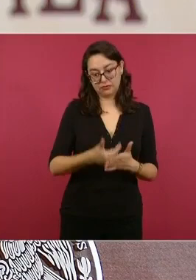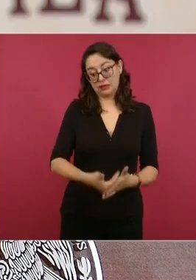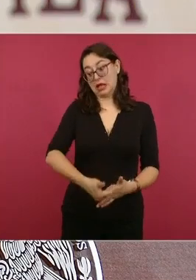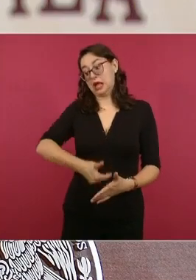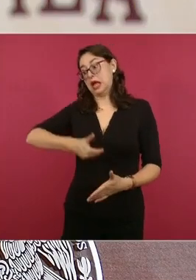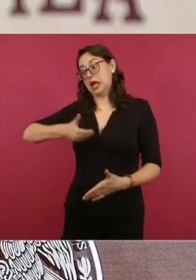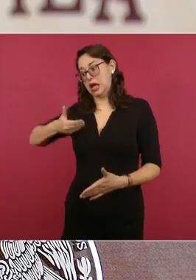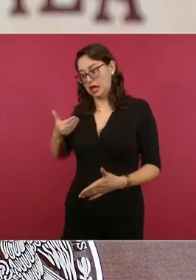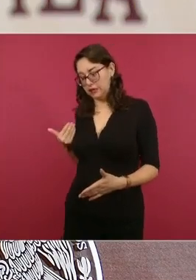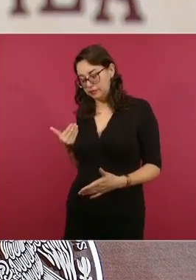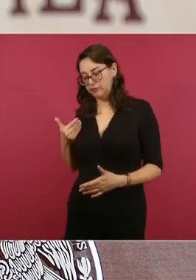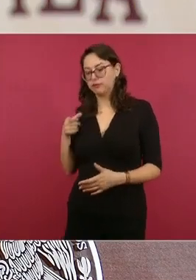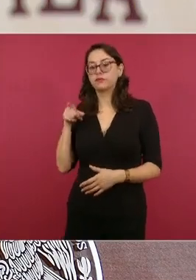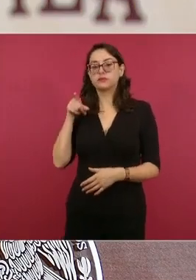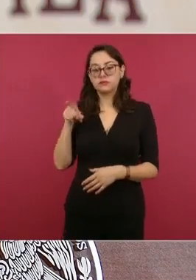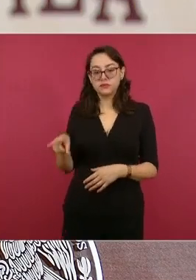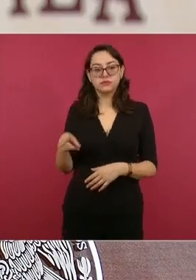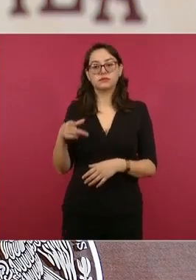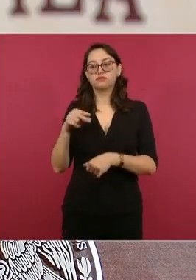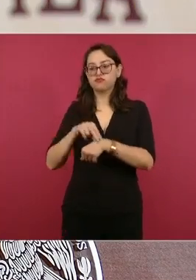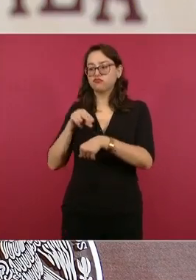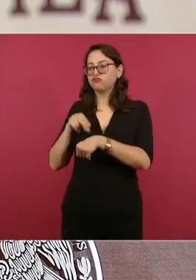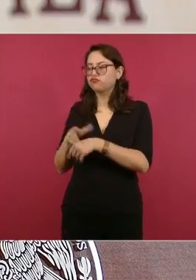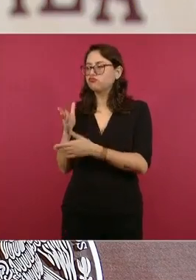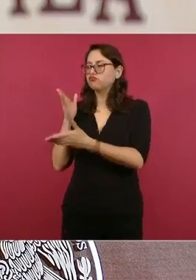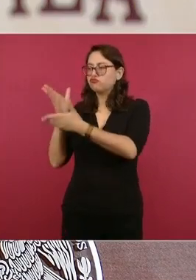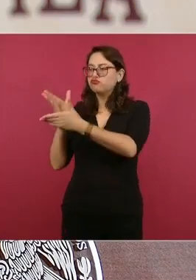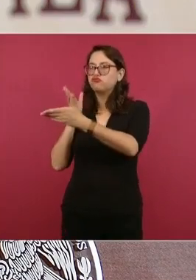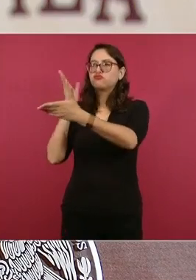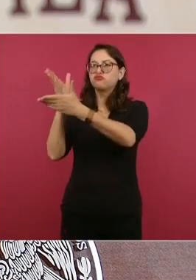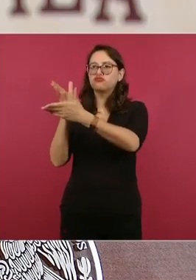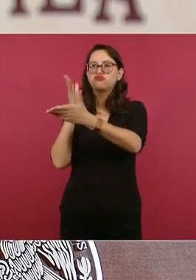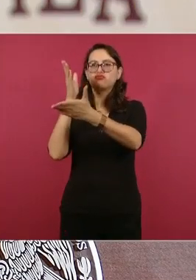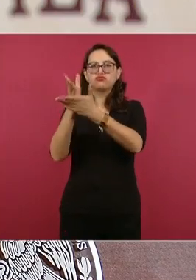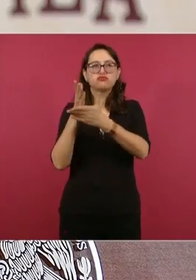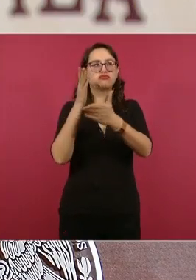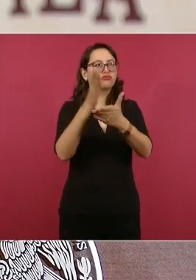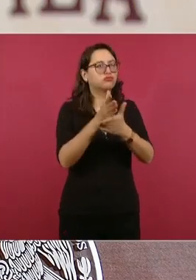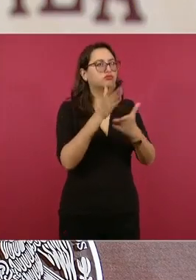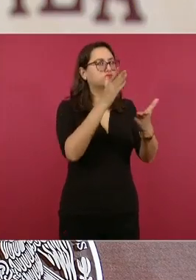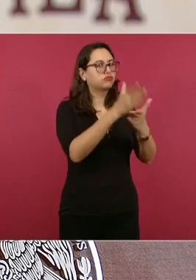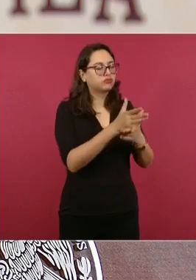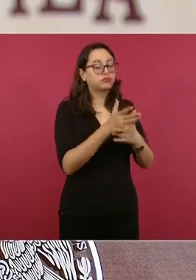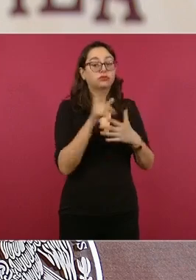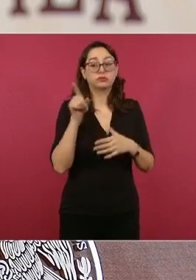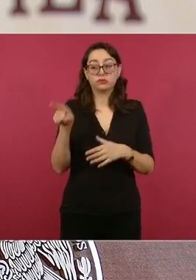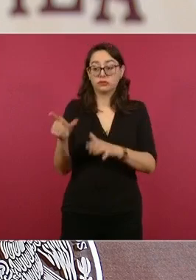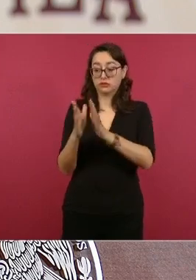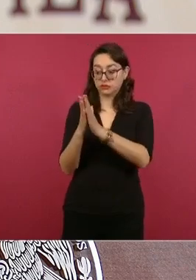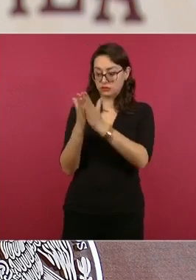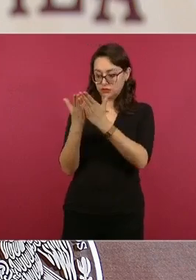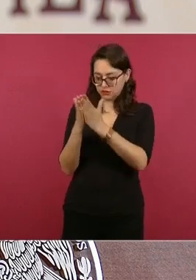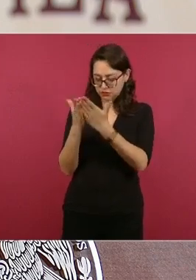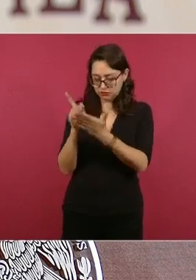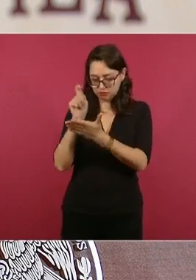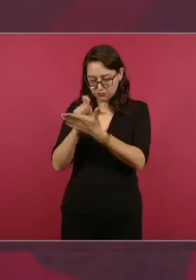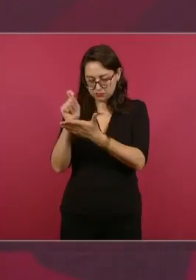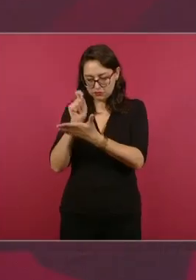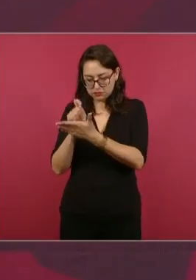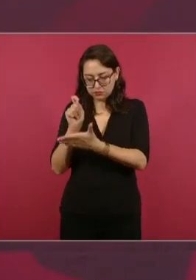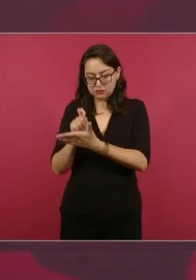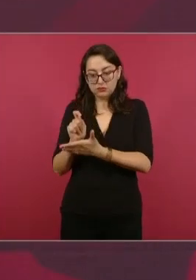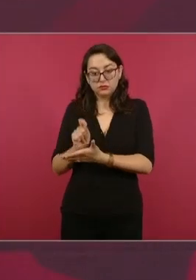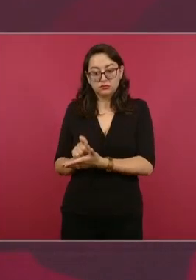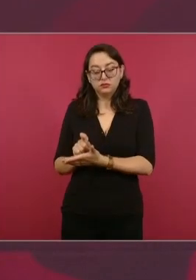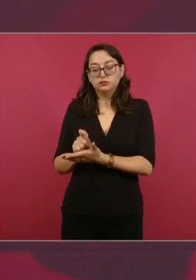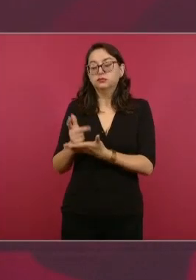sus experiencias en un librito llamado La realidad médico-social chilena, una